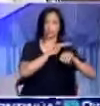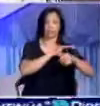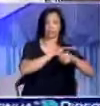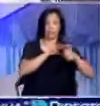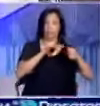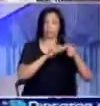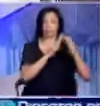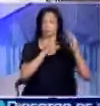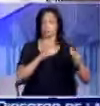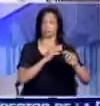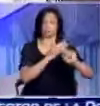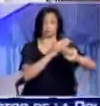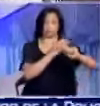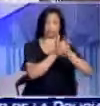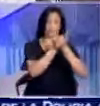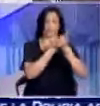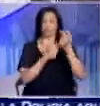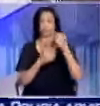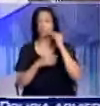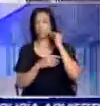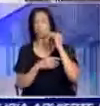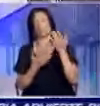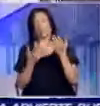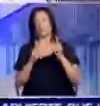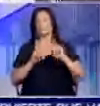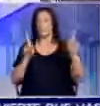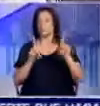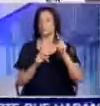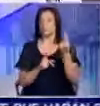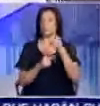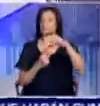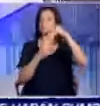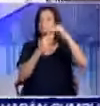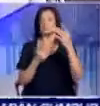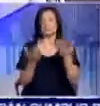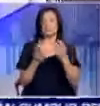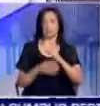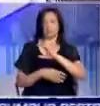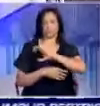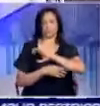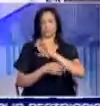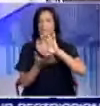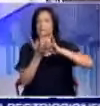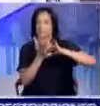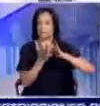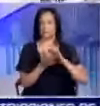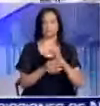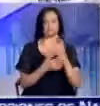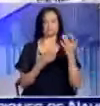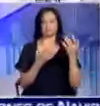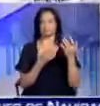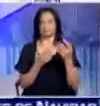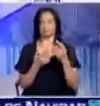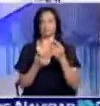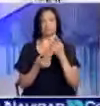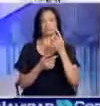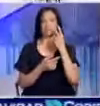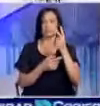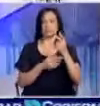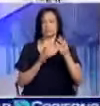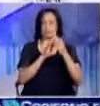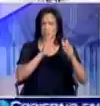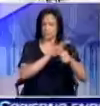salvo militares policías hospitales y farmacias y Quién ha visto un toque de